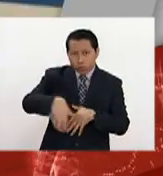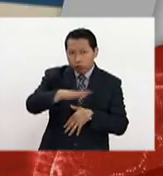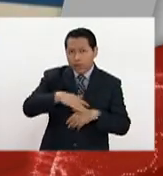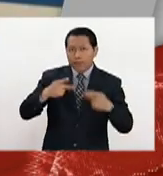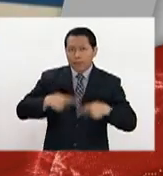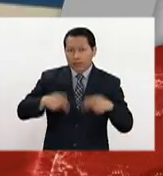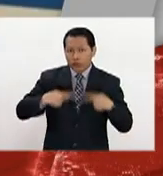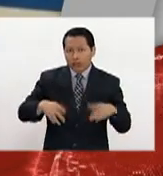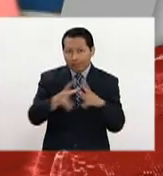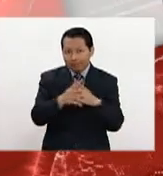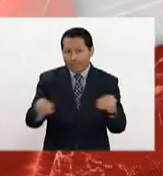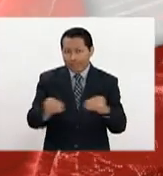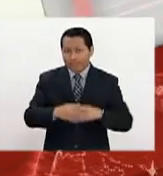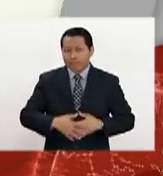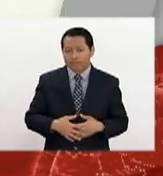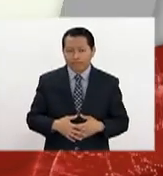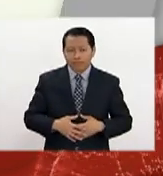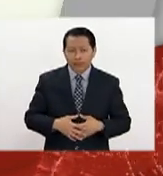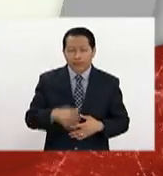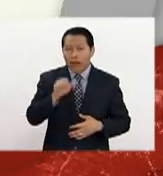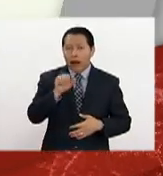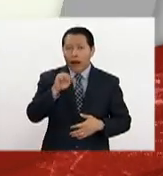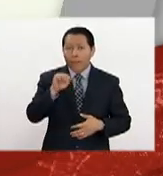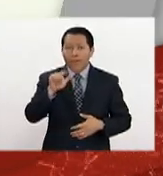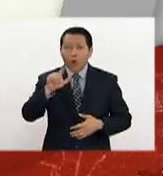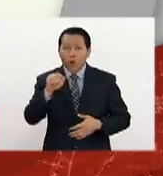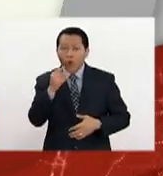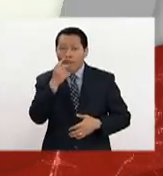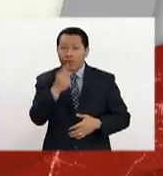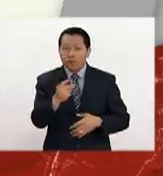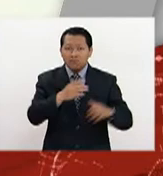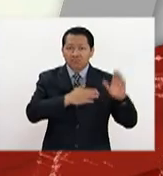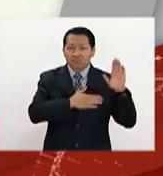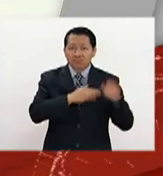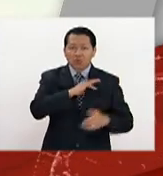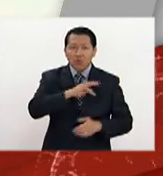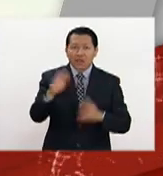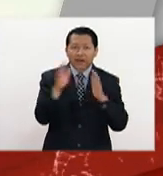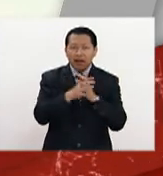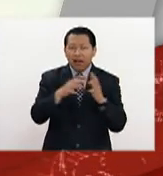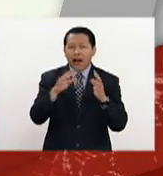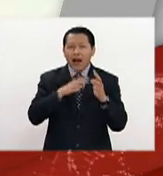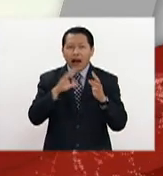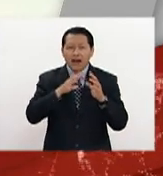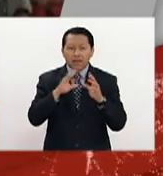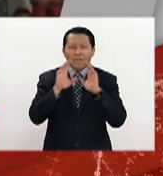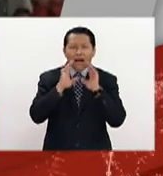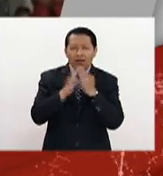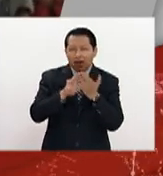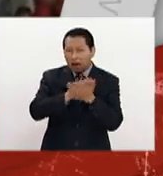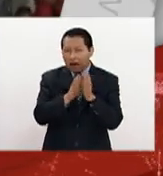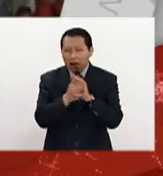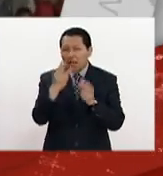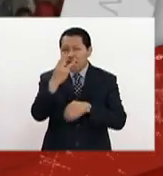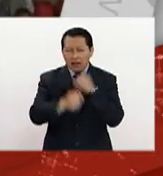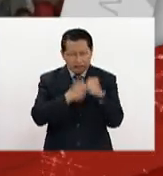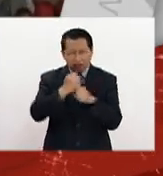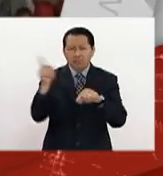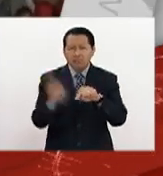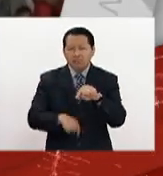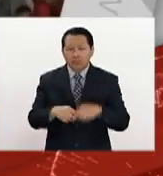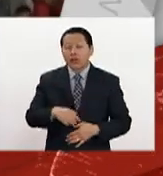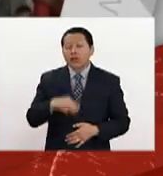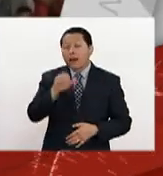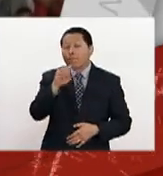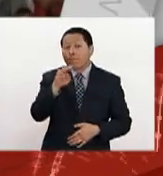personas desaparecidas. Andrés Manuel López Obrador promete acabar con la guerra del narco en 3 años. José Antonio Meade da su voto